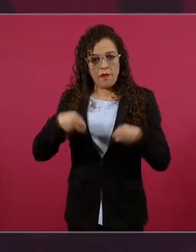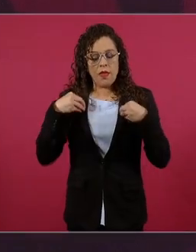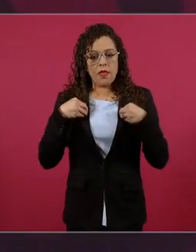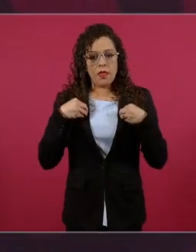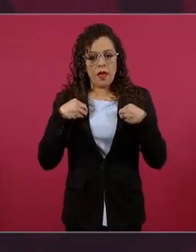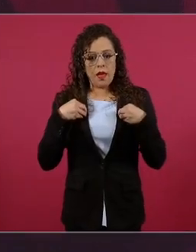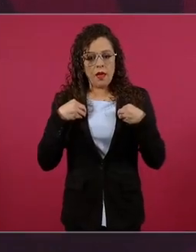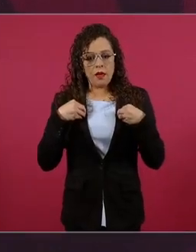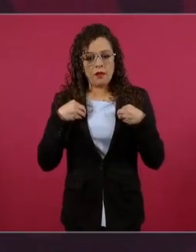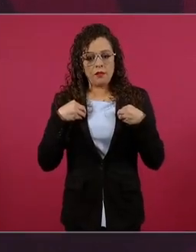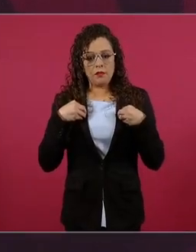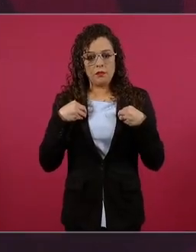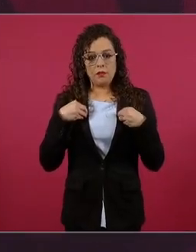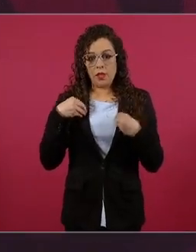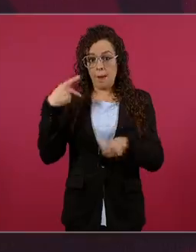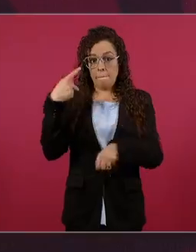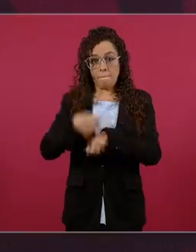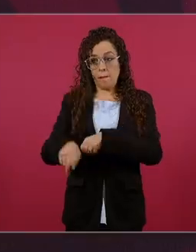No quieres riesgo,